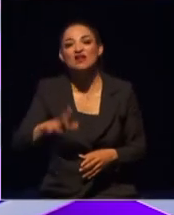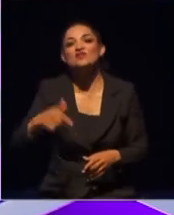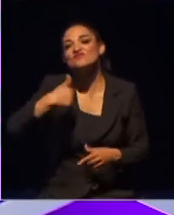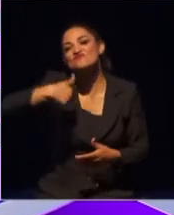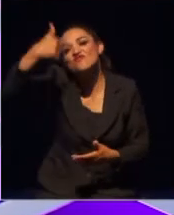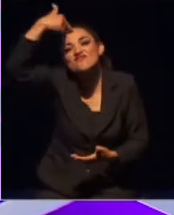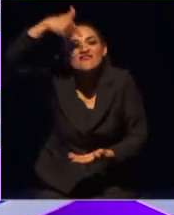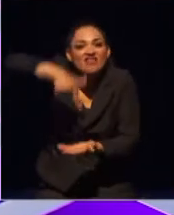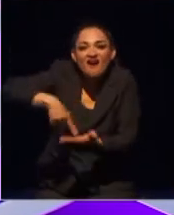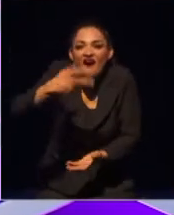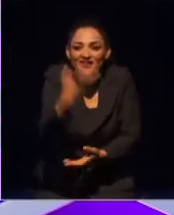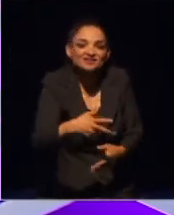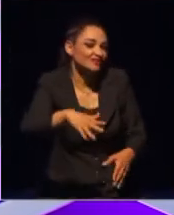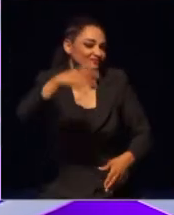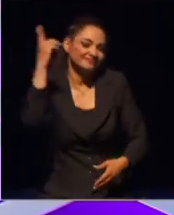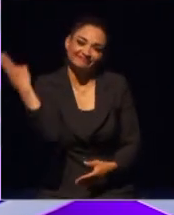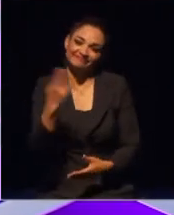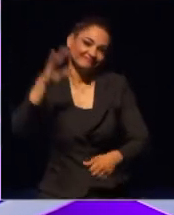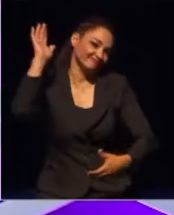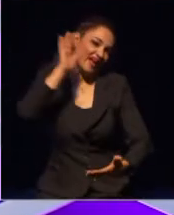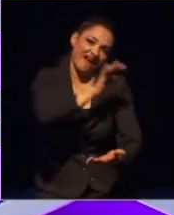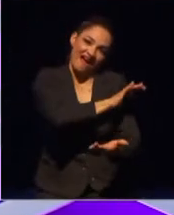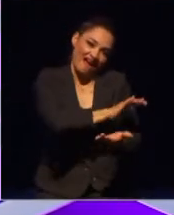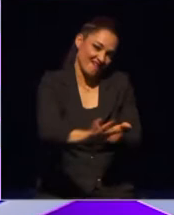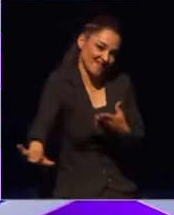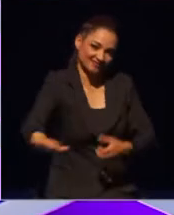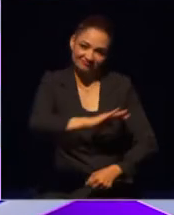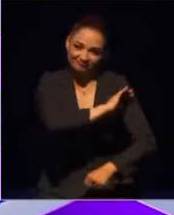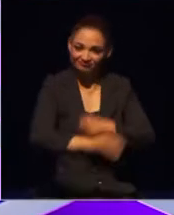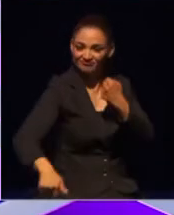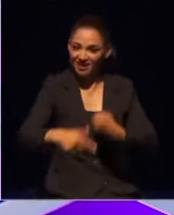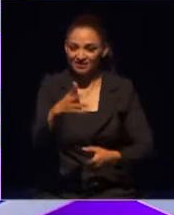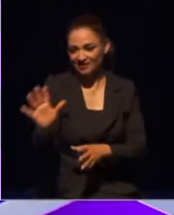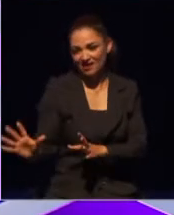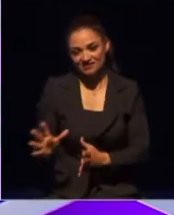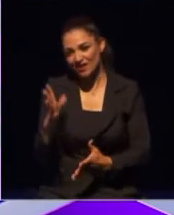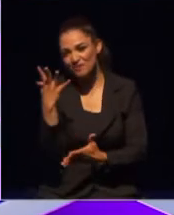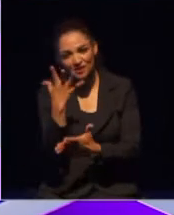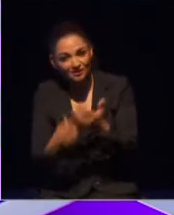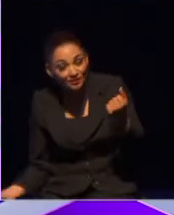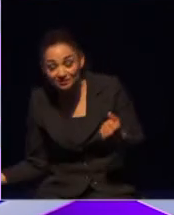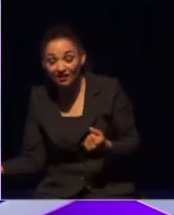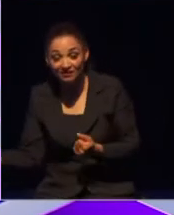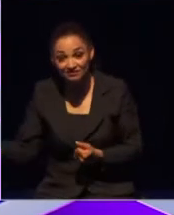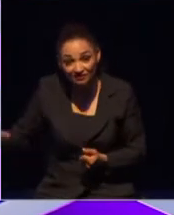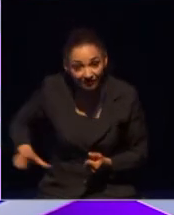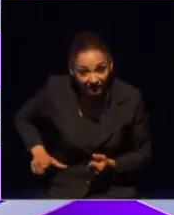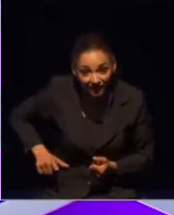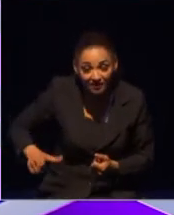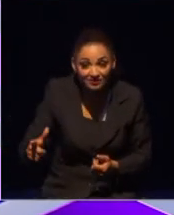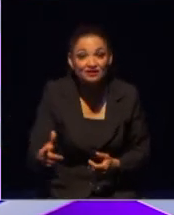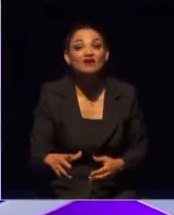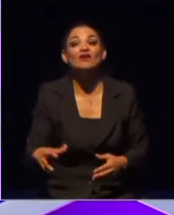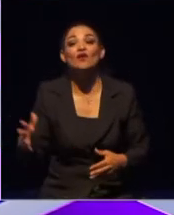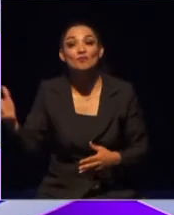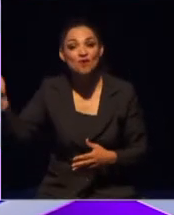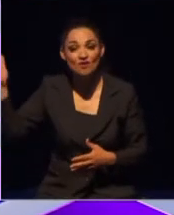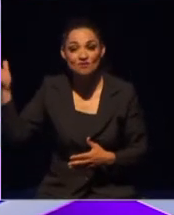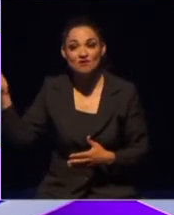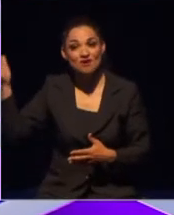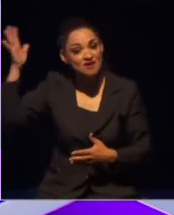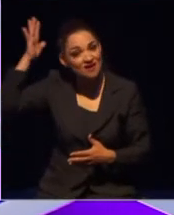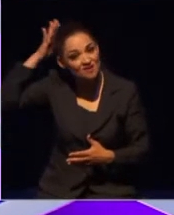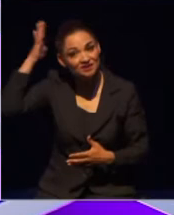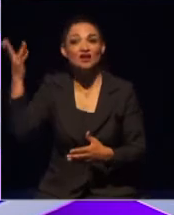que esto debe acabarse porque no podemos vivir secuestrados por las autoridades que encabeza el señor, que encabezaba el